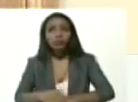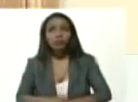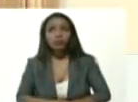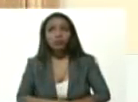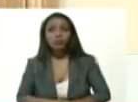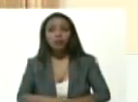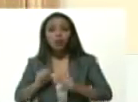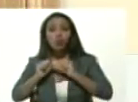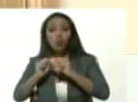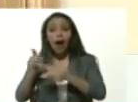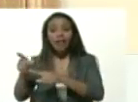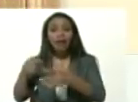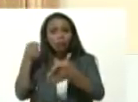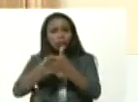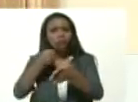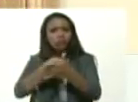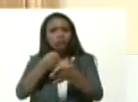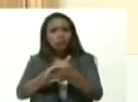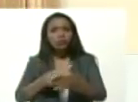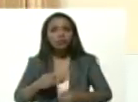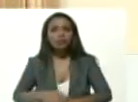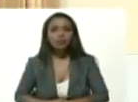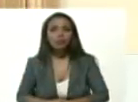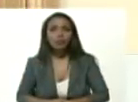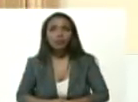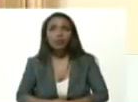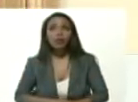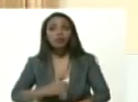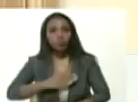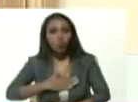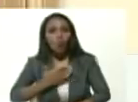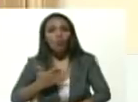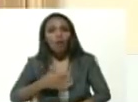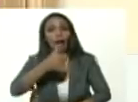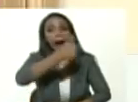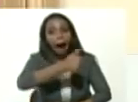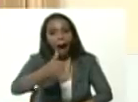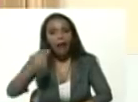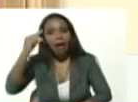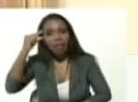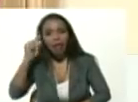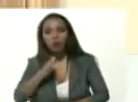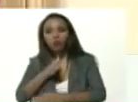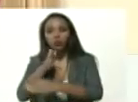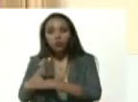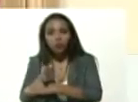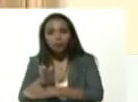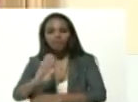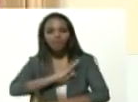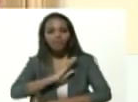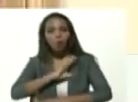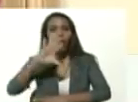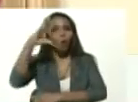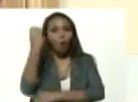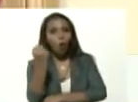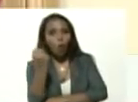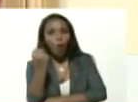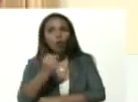para continuar esta batalla y poder cada día que pase ir teniendo logros